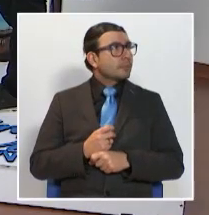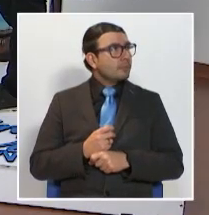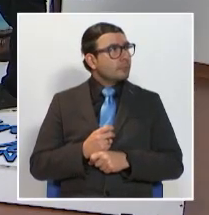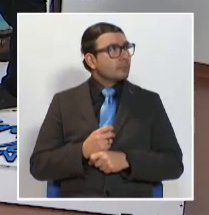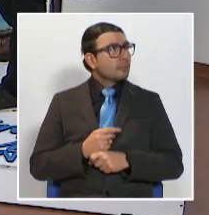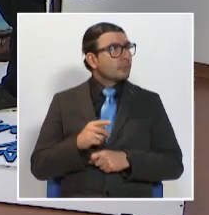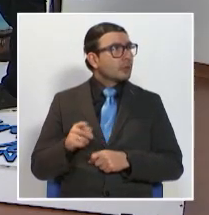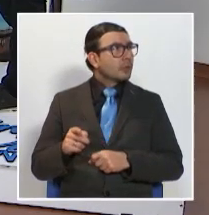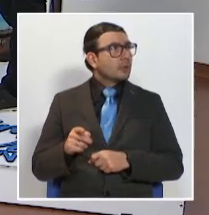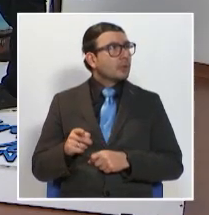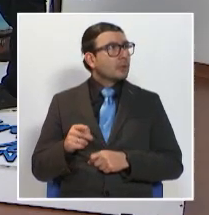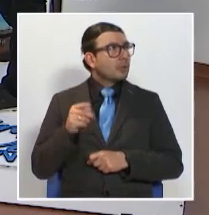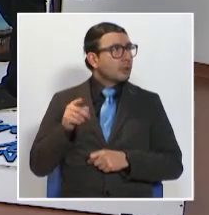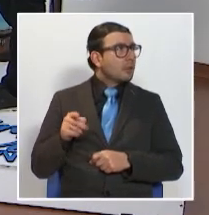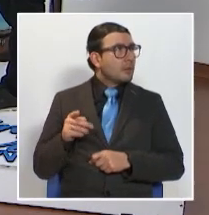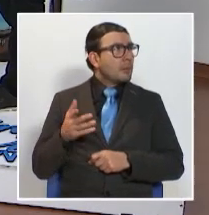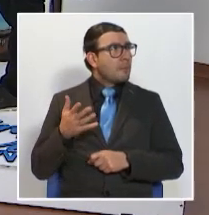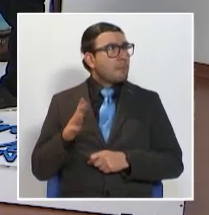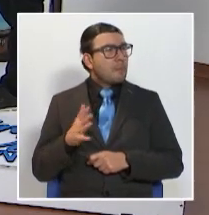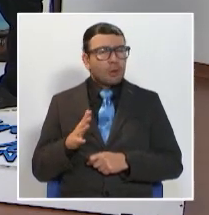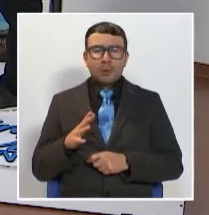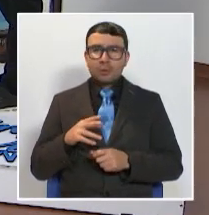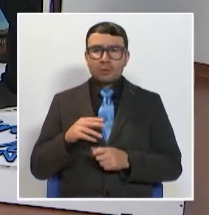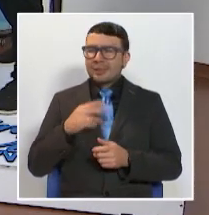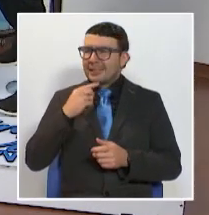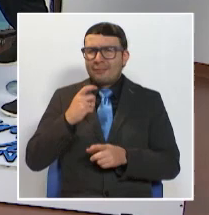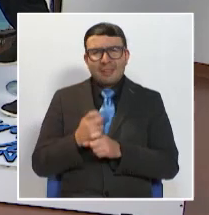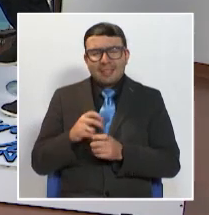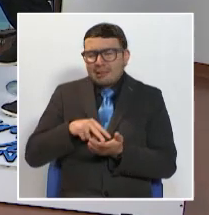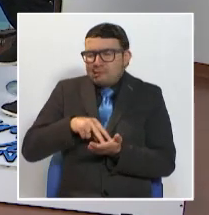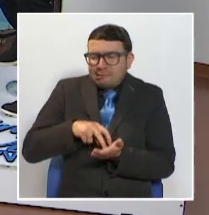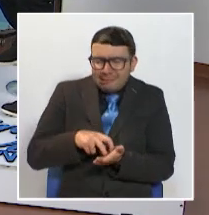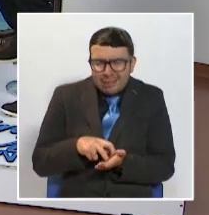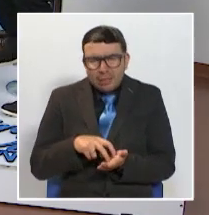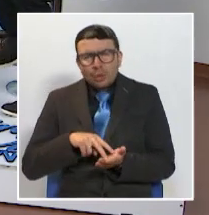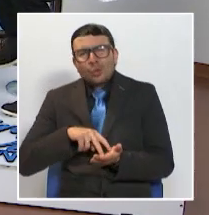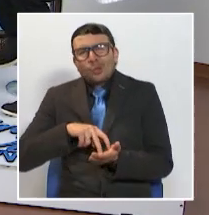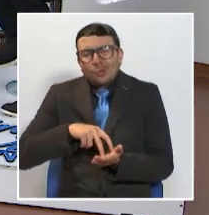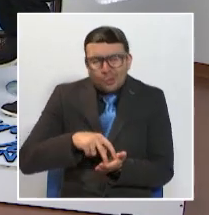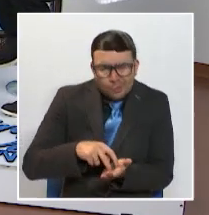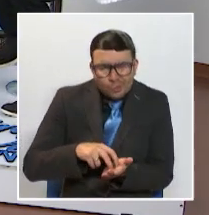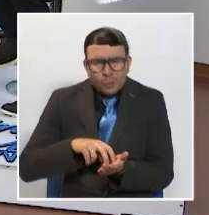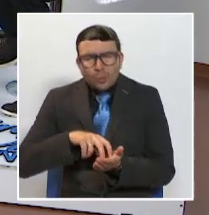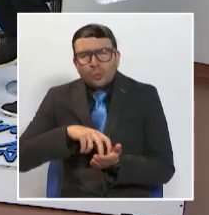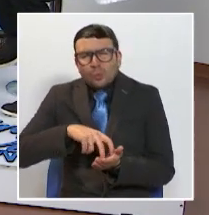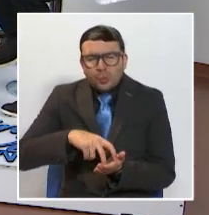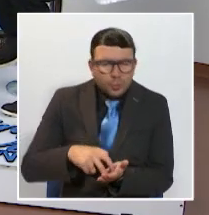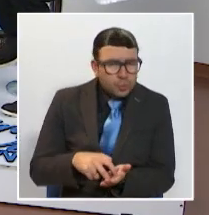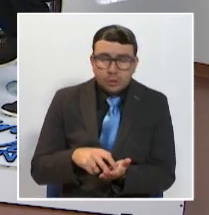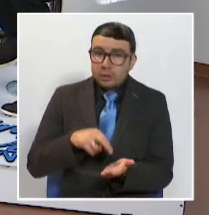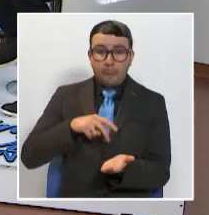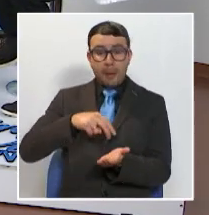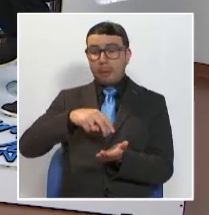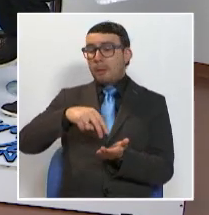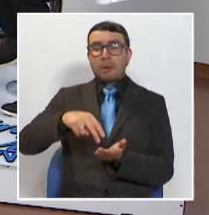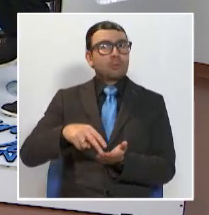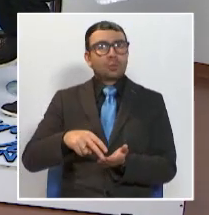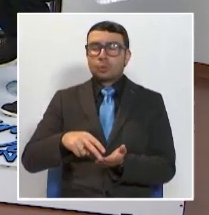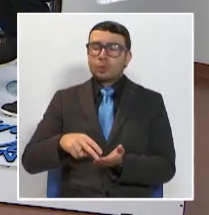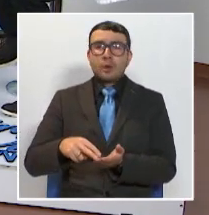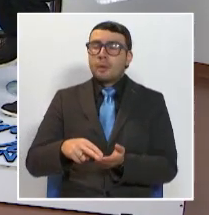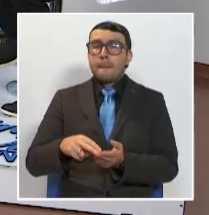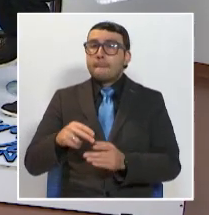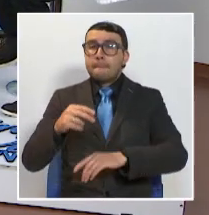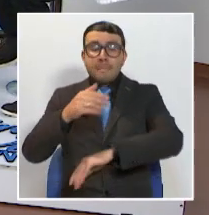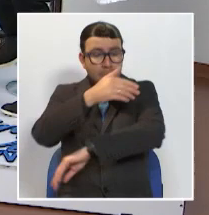o menos en esta forma. No se aguantaba el fuerte dolor que sentía. Sí. No era capaz de caminar más de media